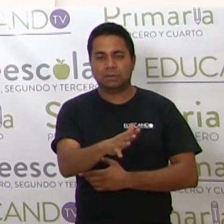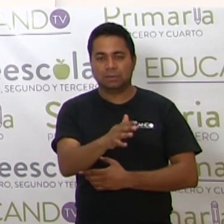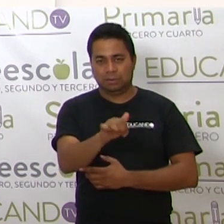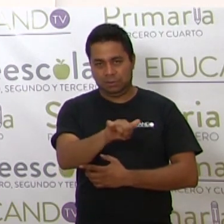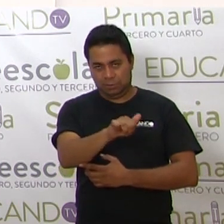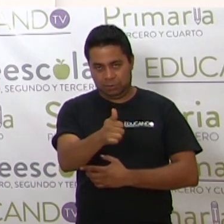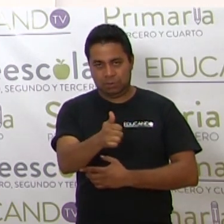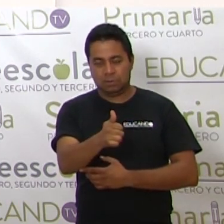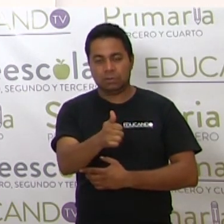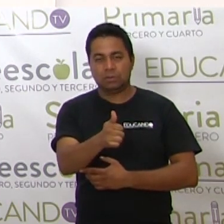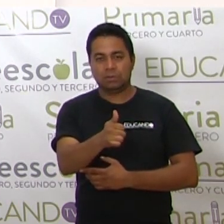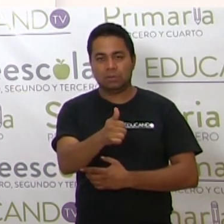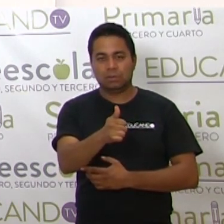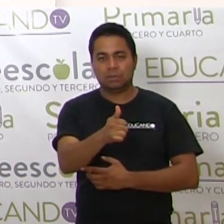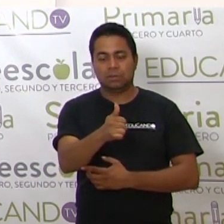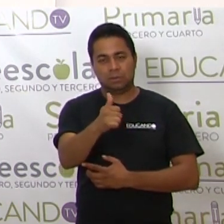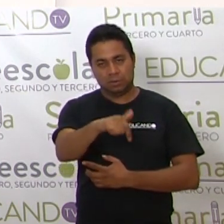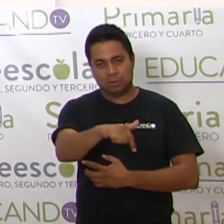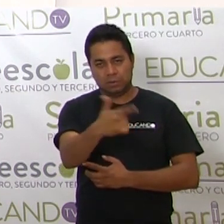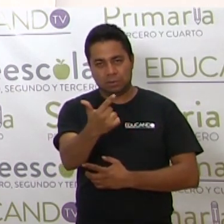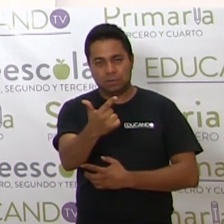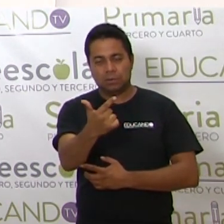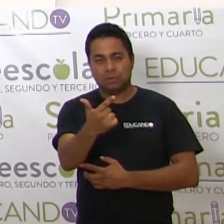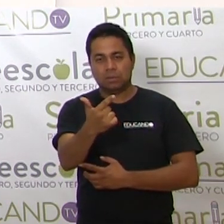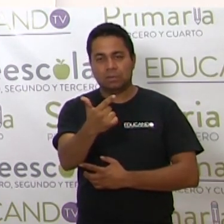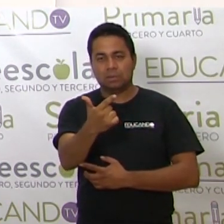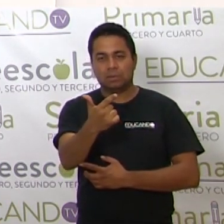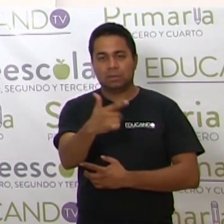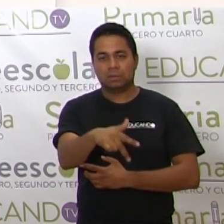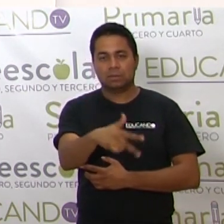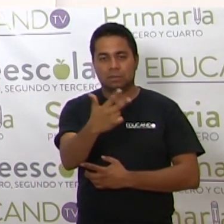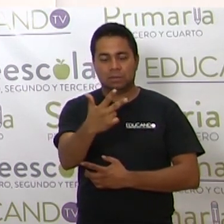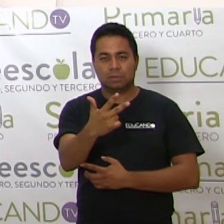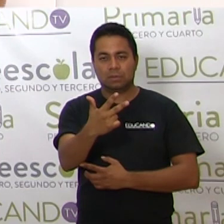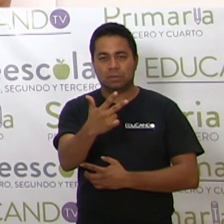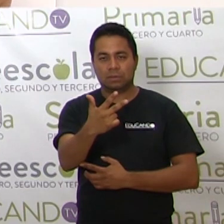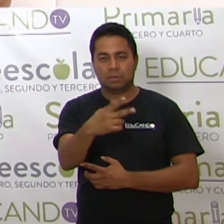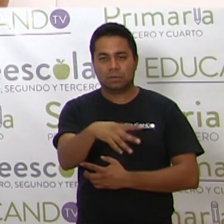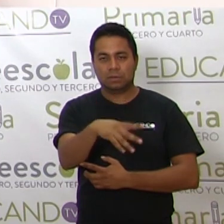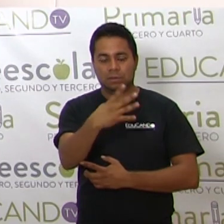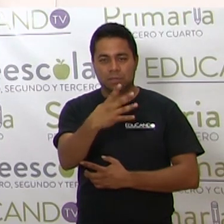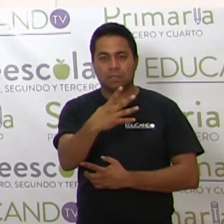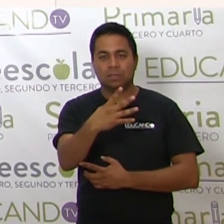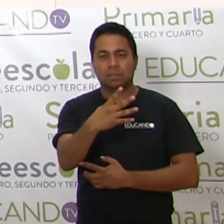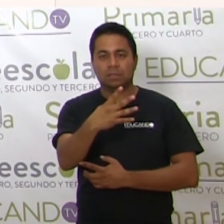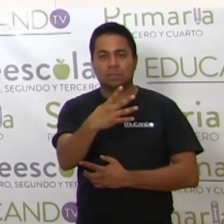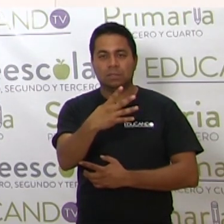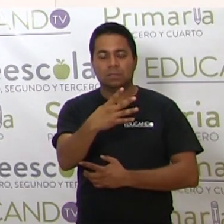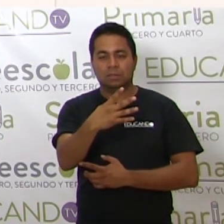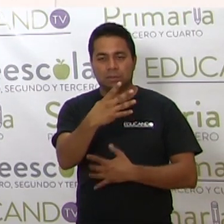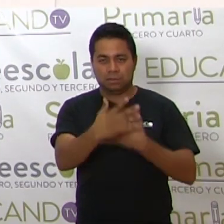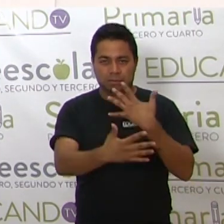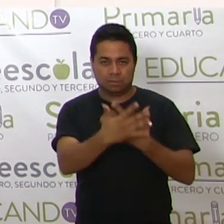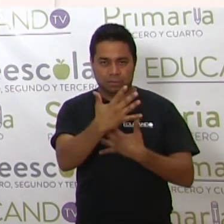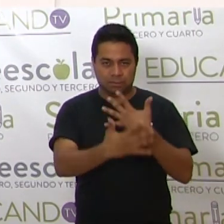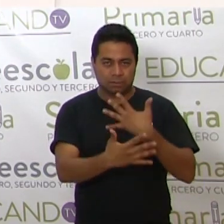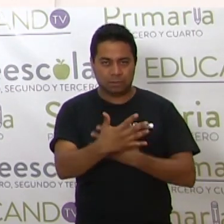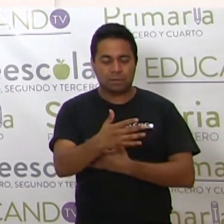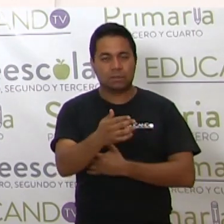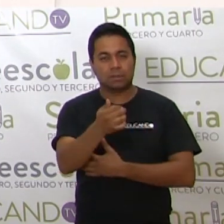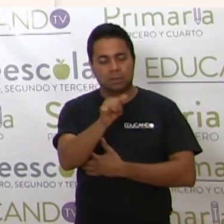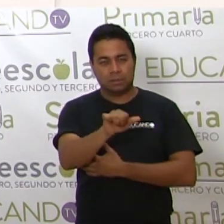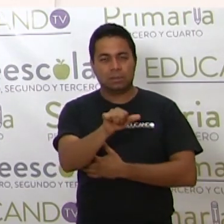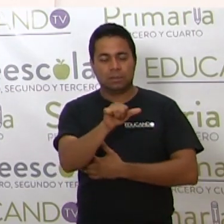11 12 13 14 15 16